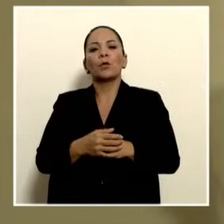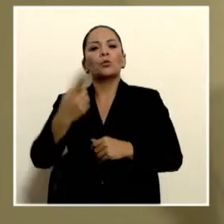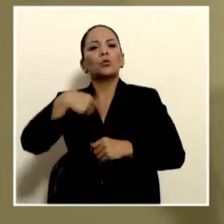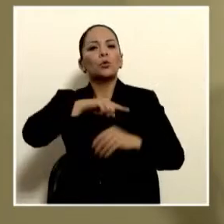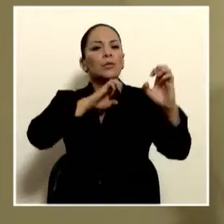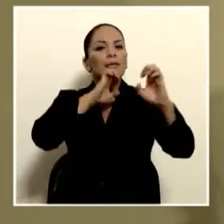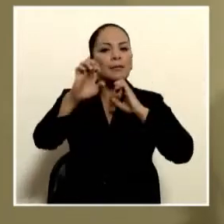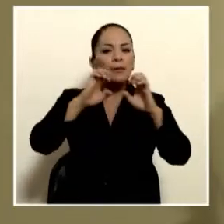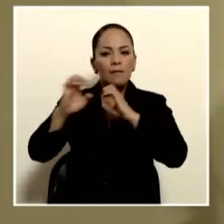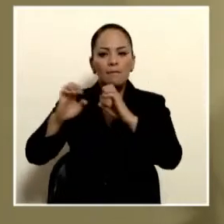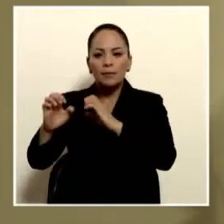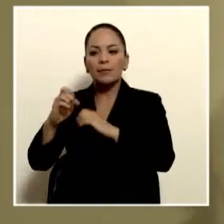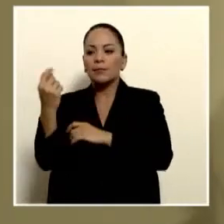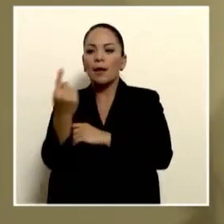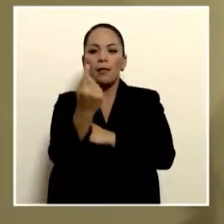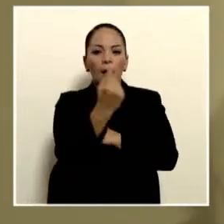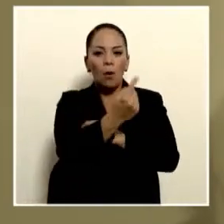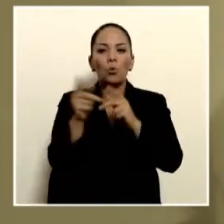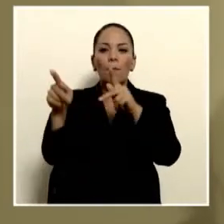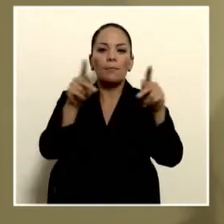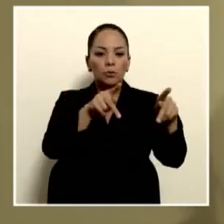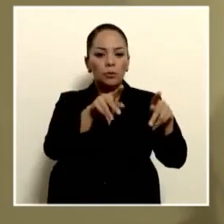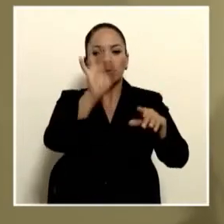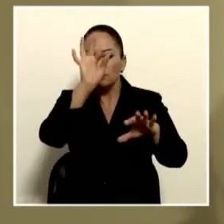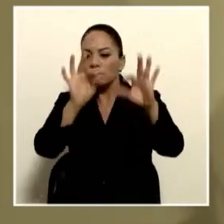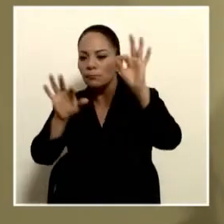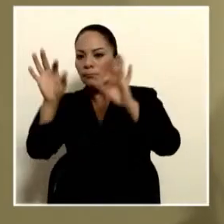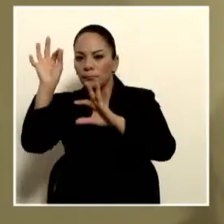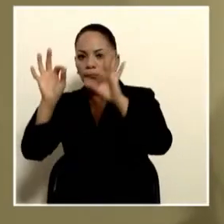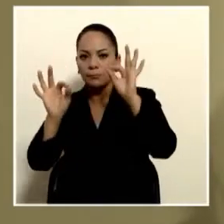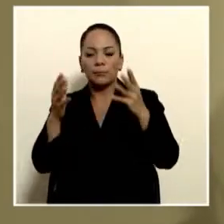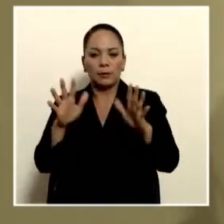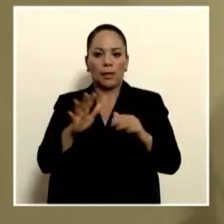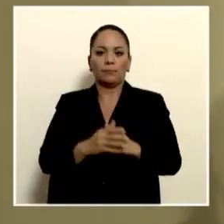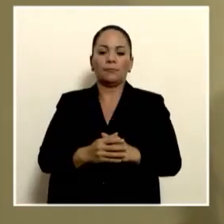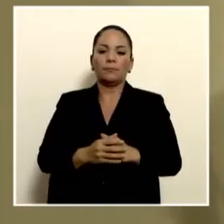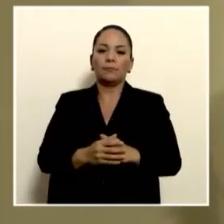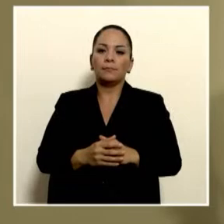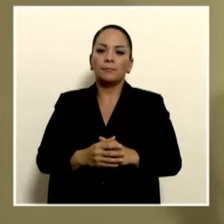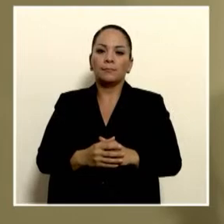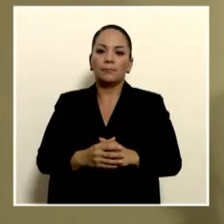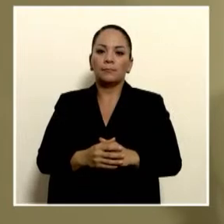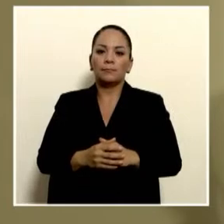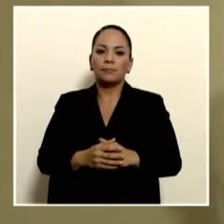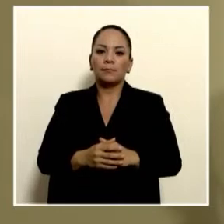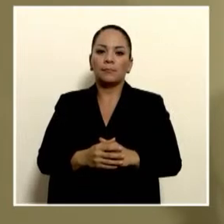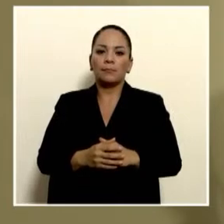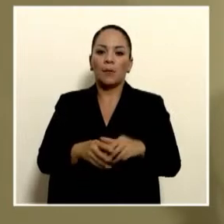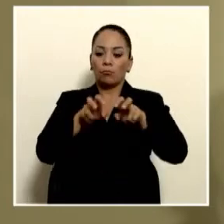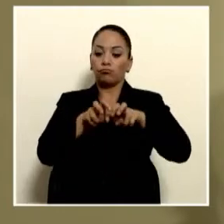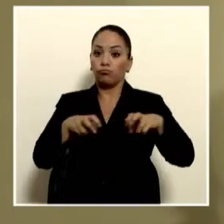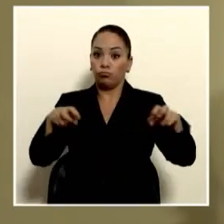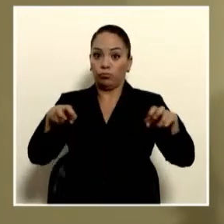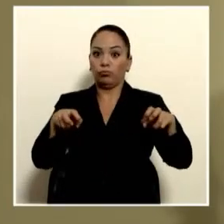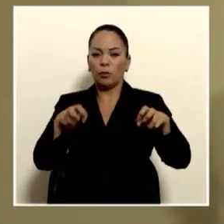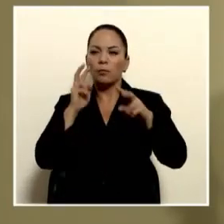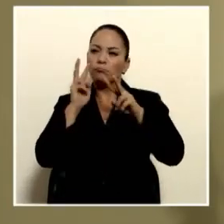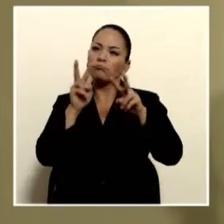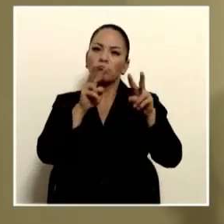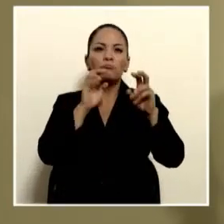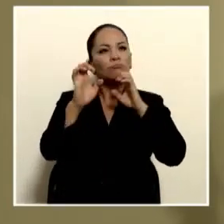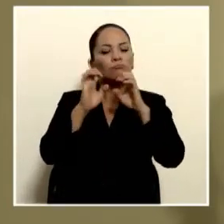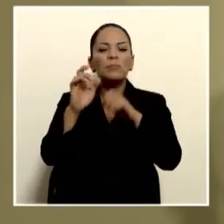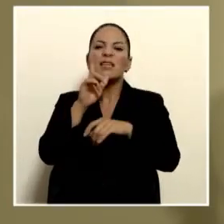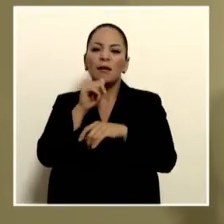entrevistas a cada una de las personas seleccionadas por un panel que constituyó el